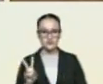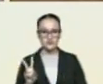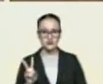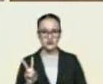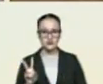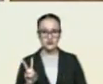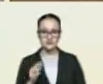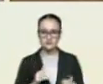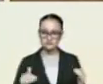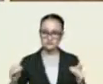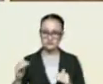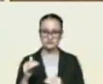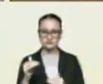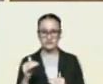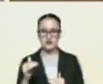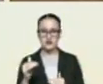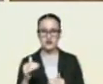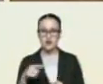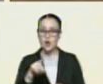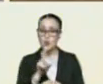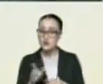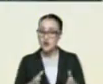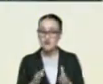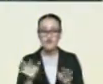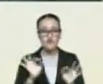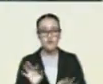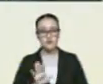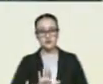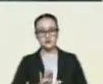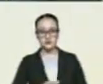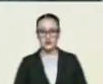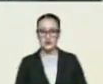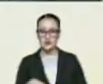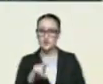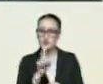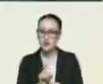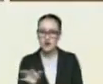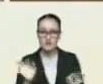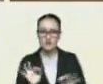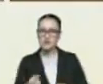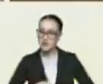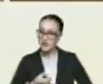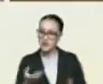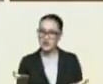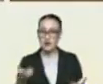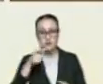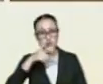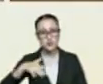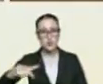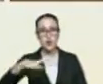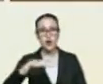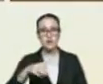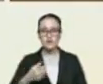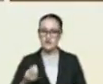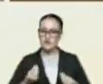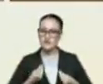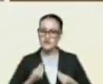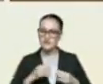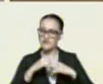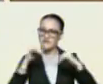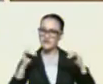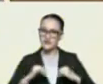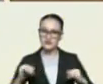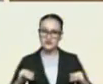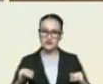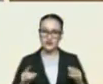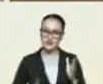garantizada la soberanía. Y este es el único camino, este es el único modelo que puede garantizar que nuestro pueblo pueda vivir en felicidad